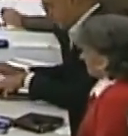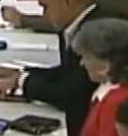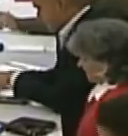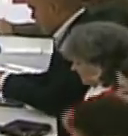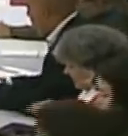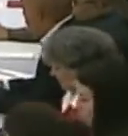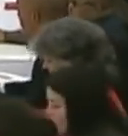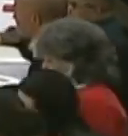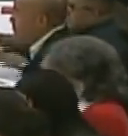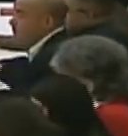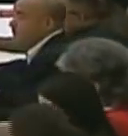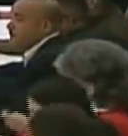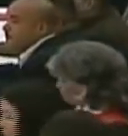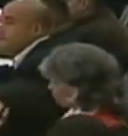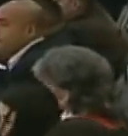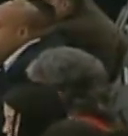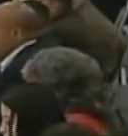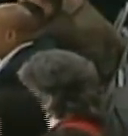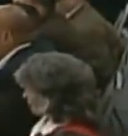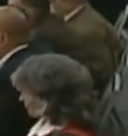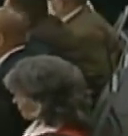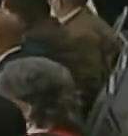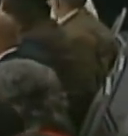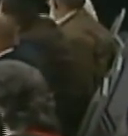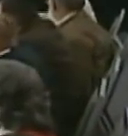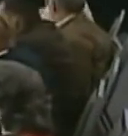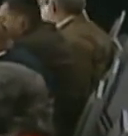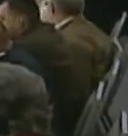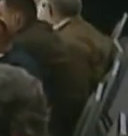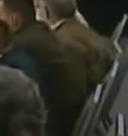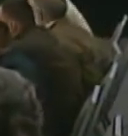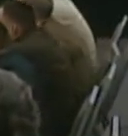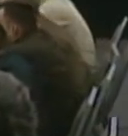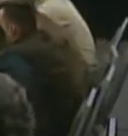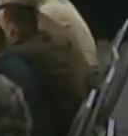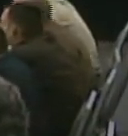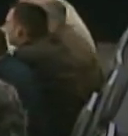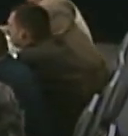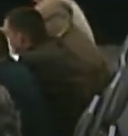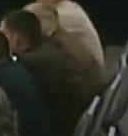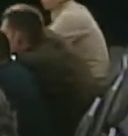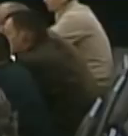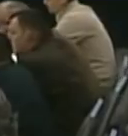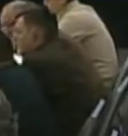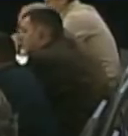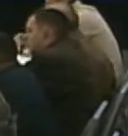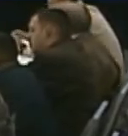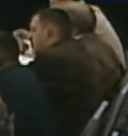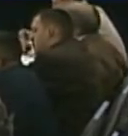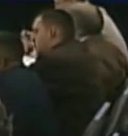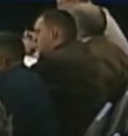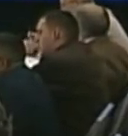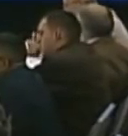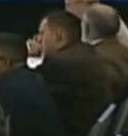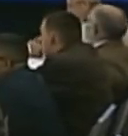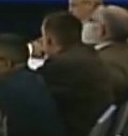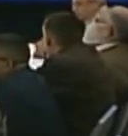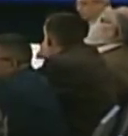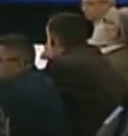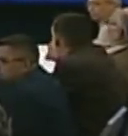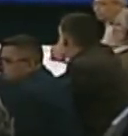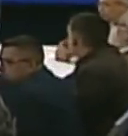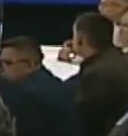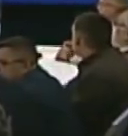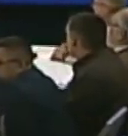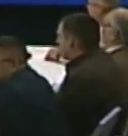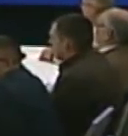impulsar el logro del desarrollo tecnológico en el país. Sean bienvenidos a esta reunión con el Consejo